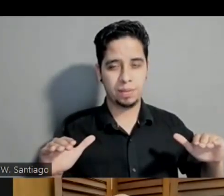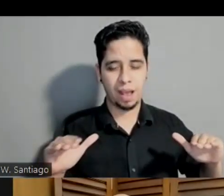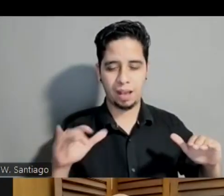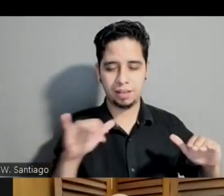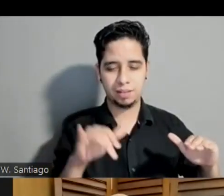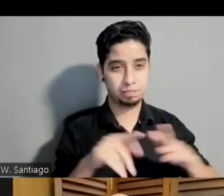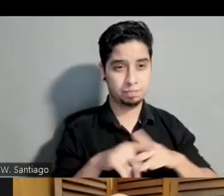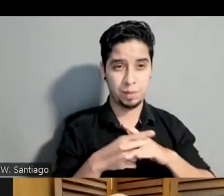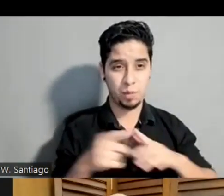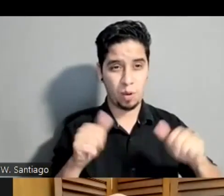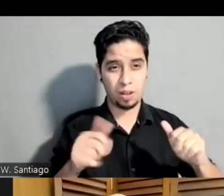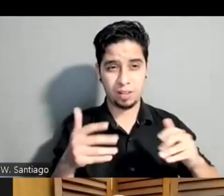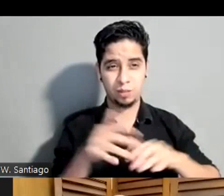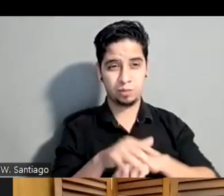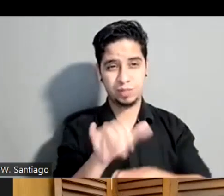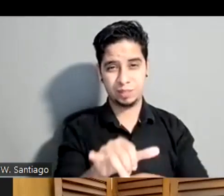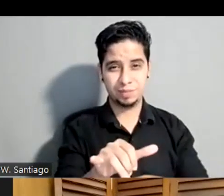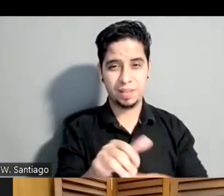pasamos antes, pusieron así mismo, doble U.